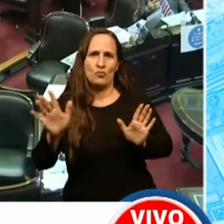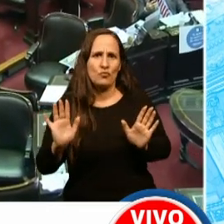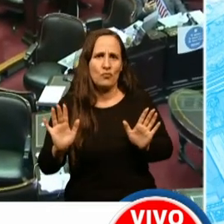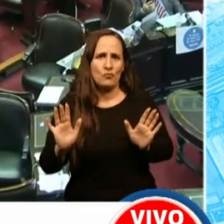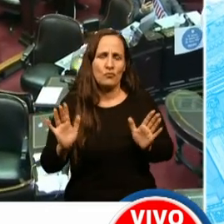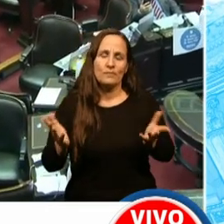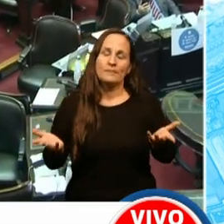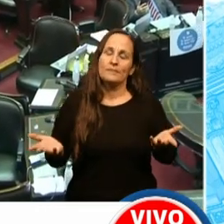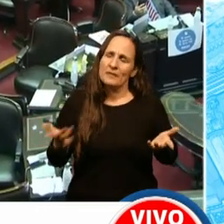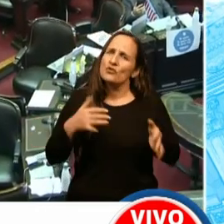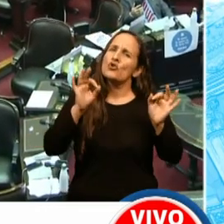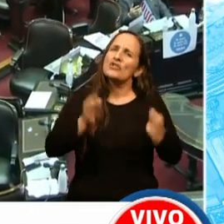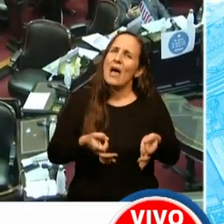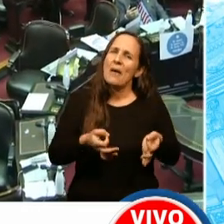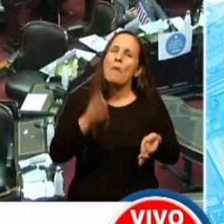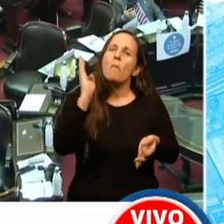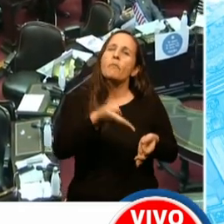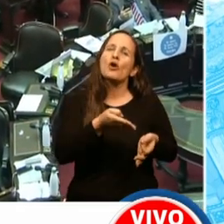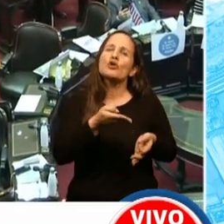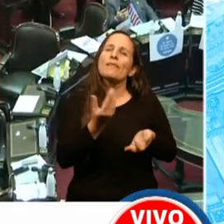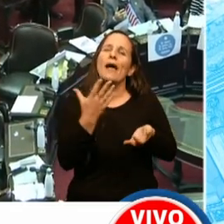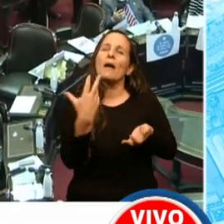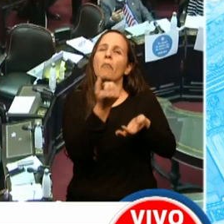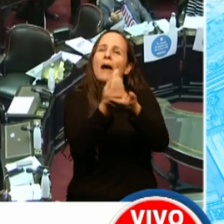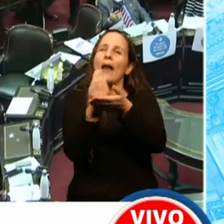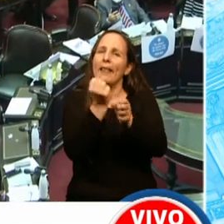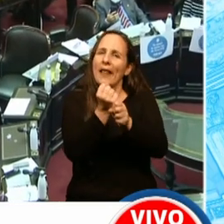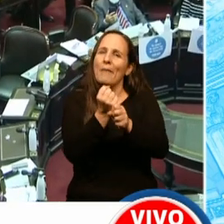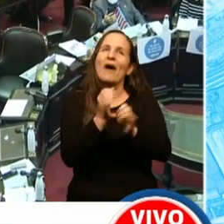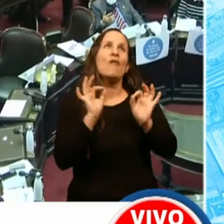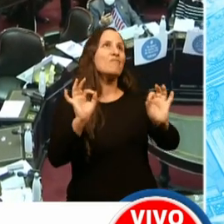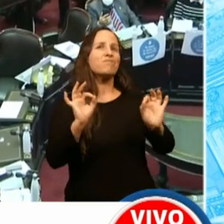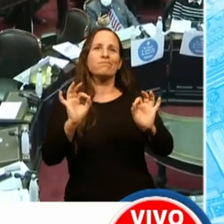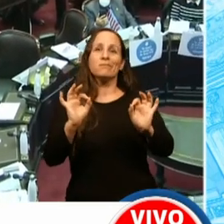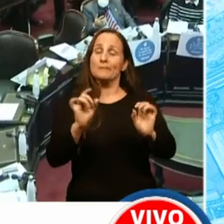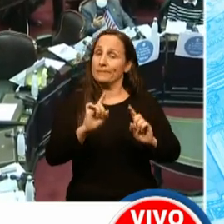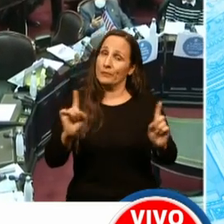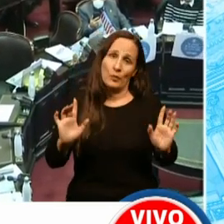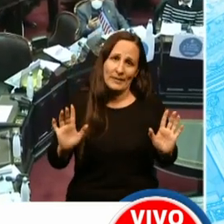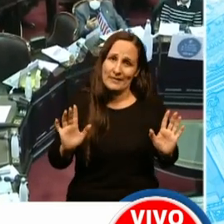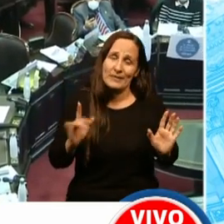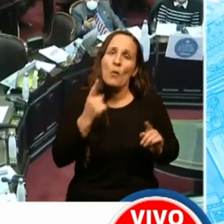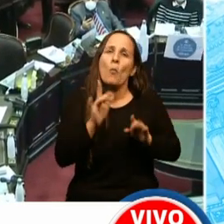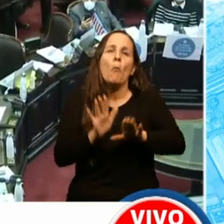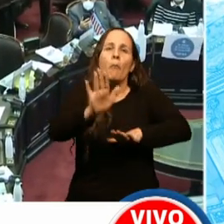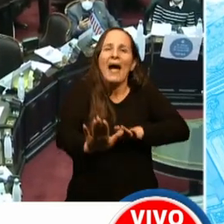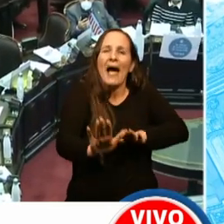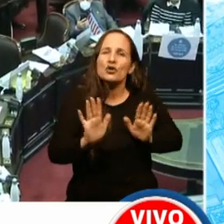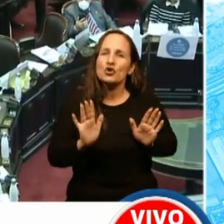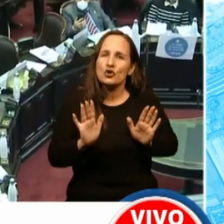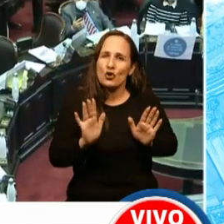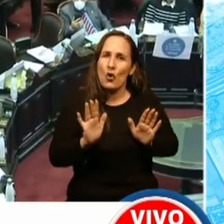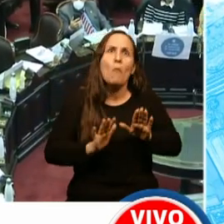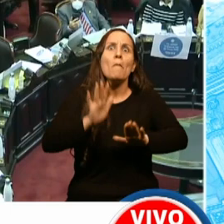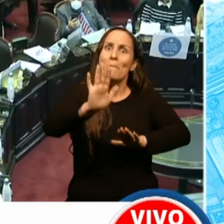cupo no es todo es una posibilidad es un paso pero